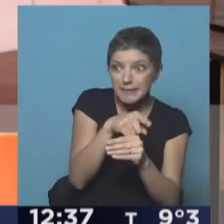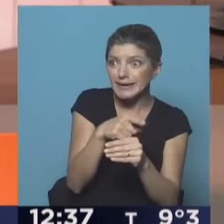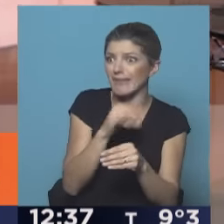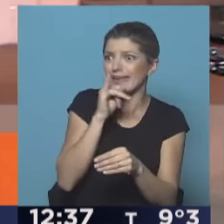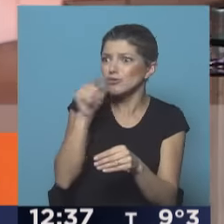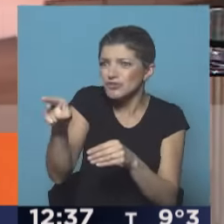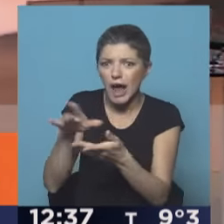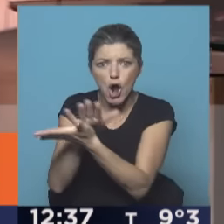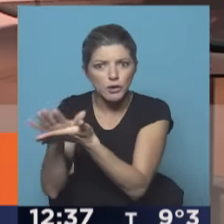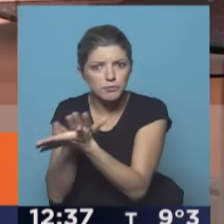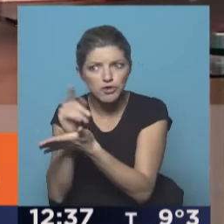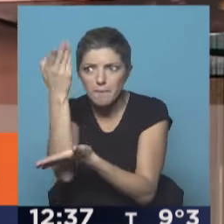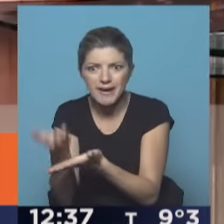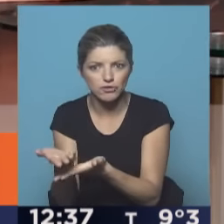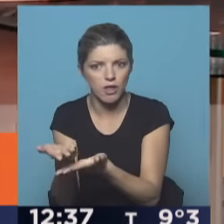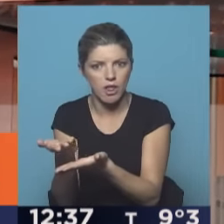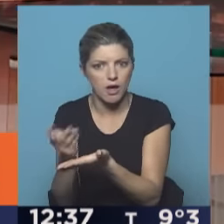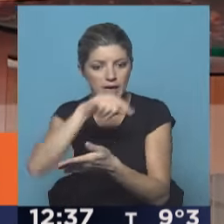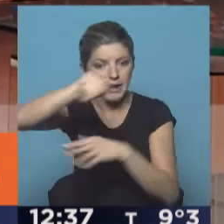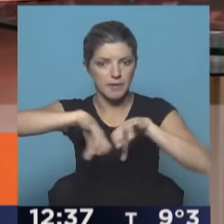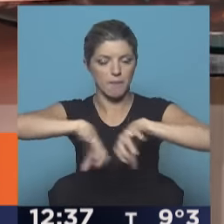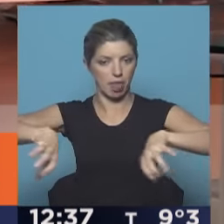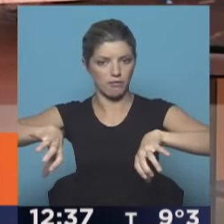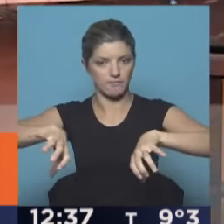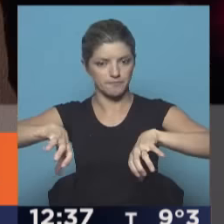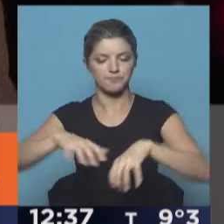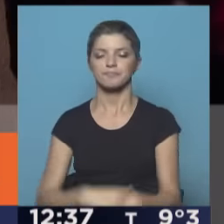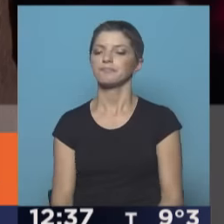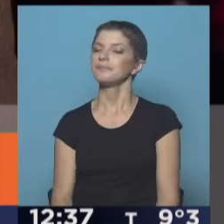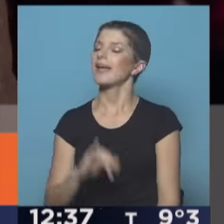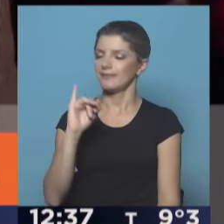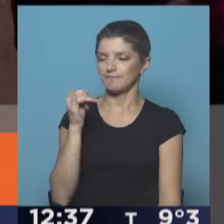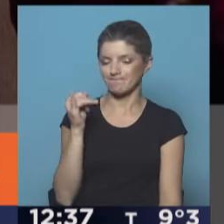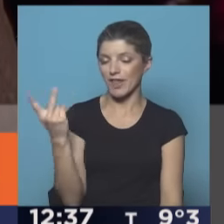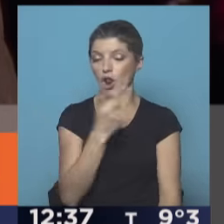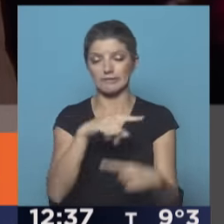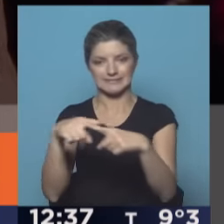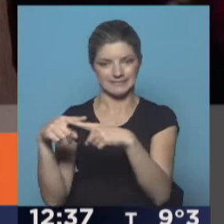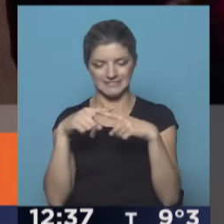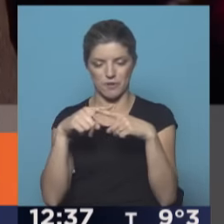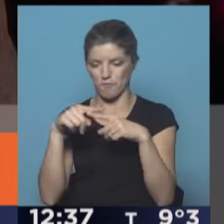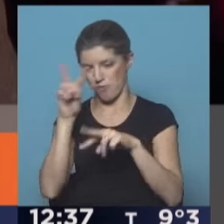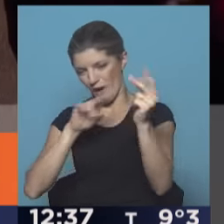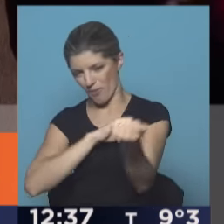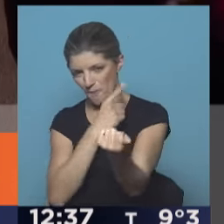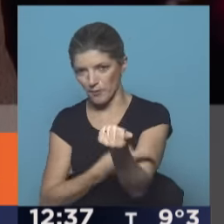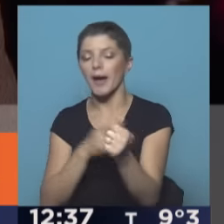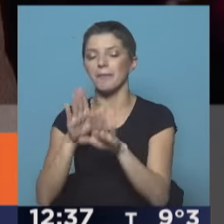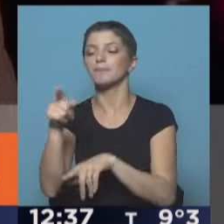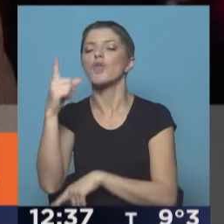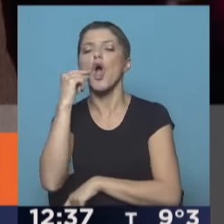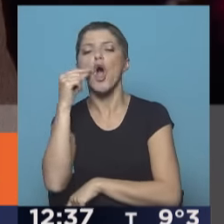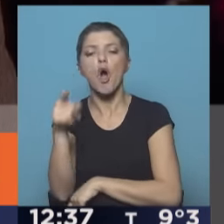sí principio es una lucha por el poder este fenomenal no no A ver gulen no tiene la